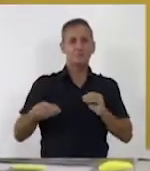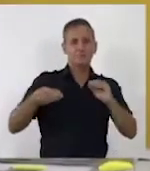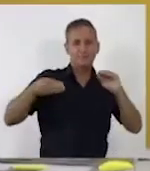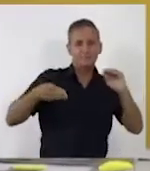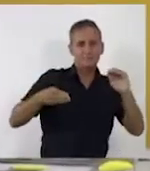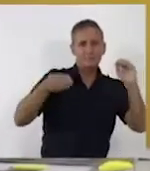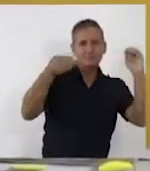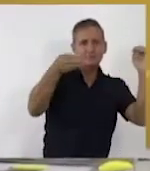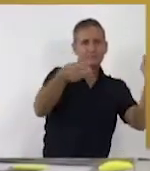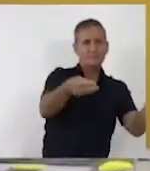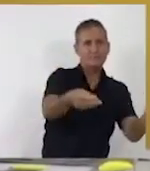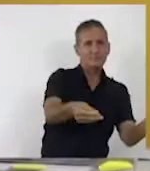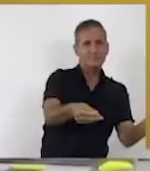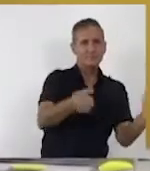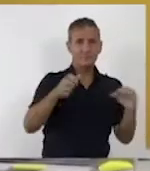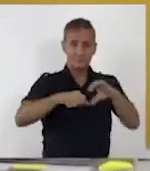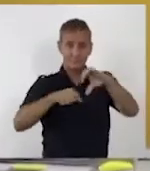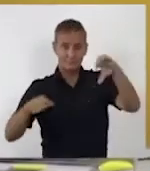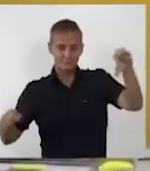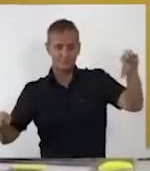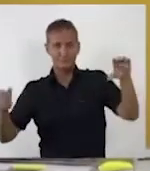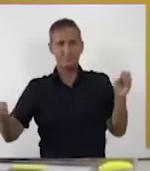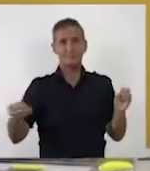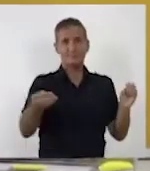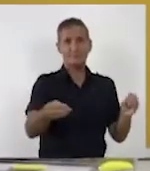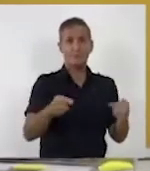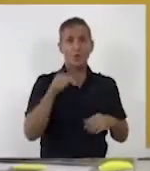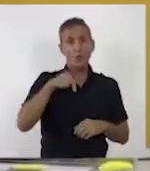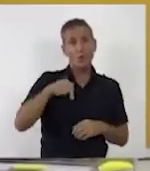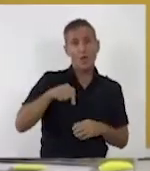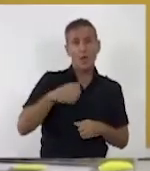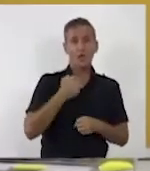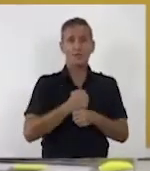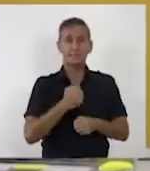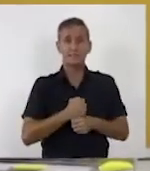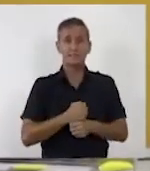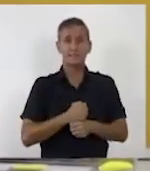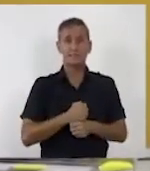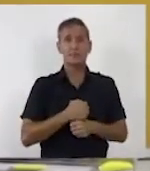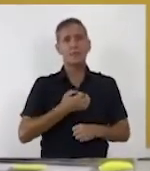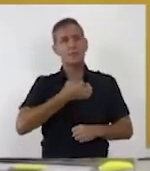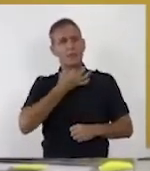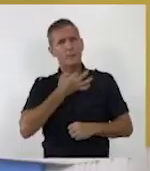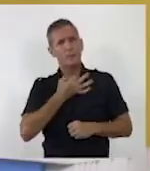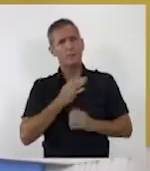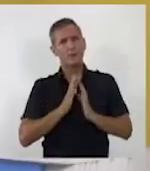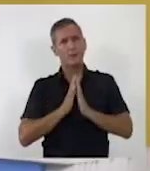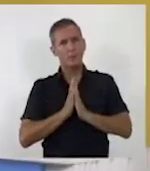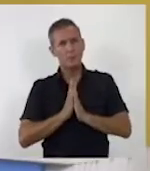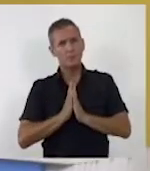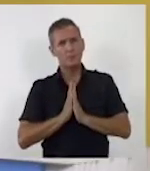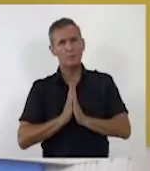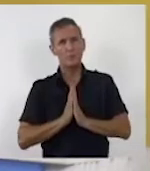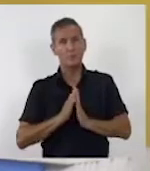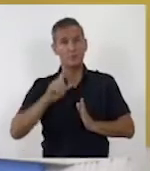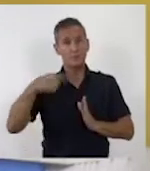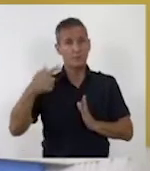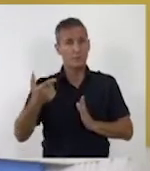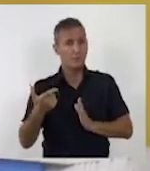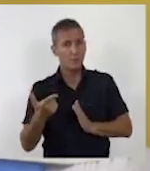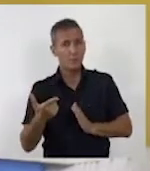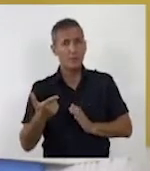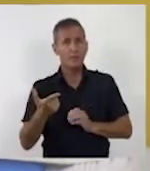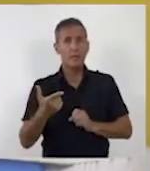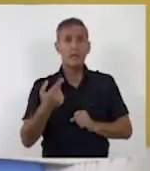de este bello cuento que ustedes van a trabajar y que les estamos pidiendo por favor que posteriormente